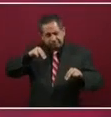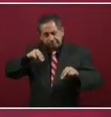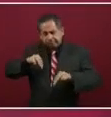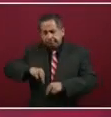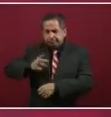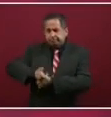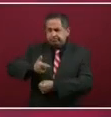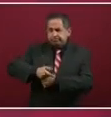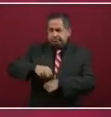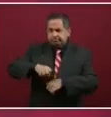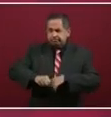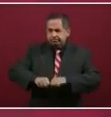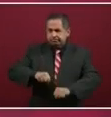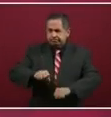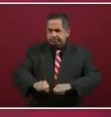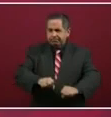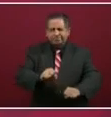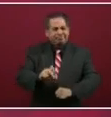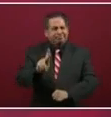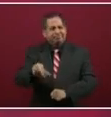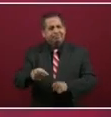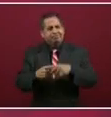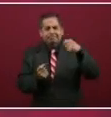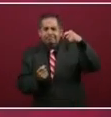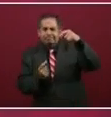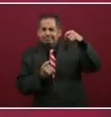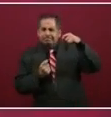son como satélites,